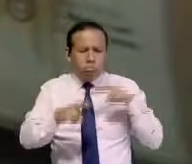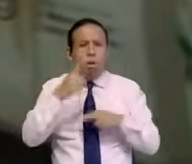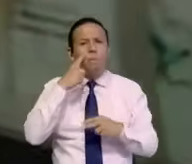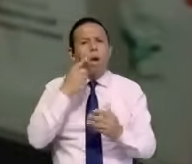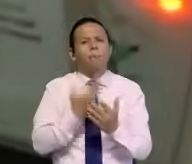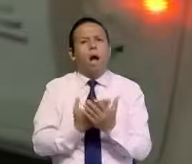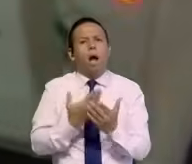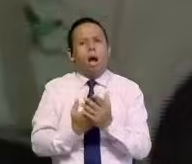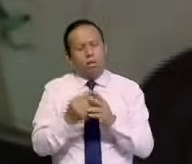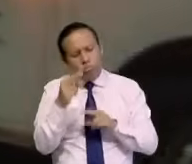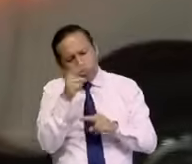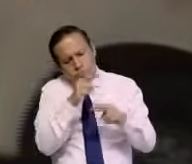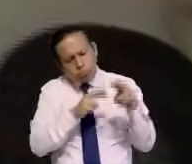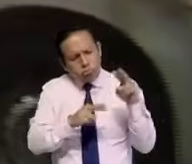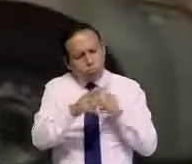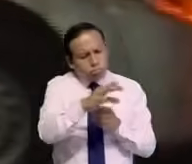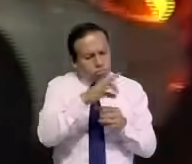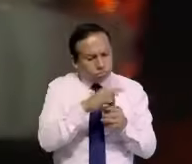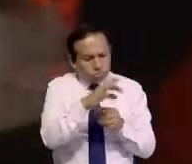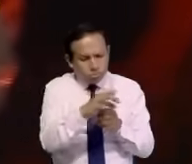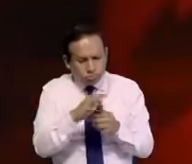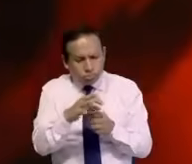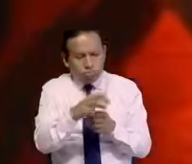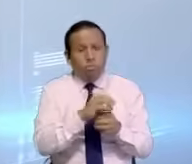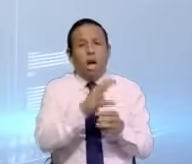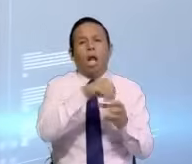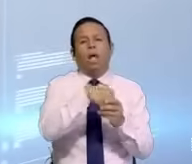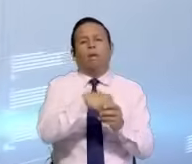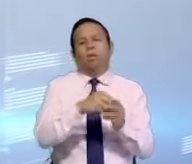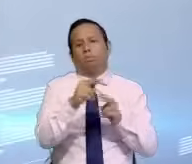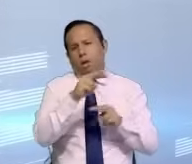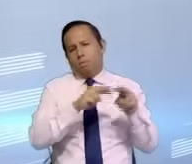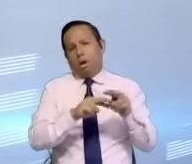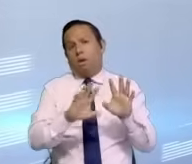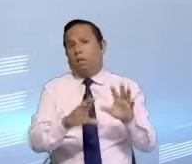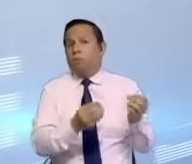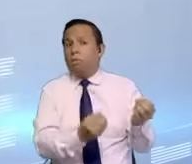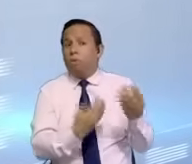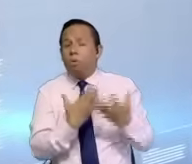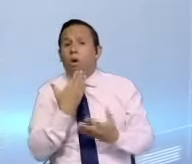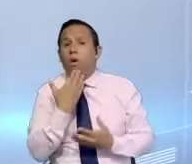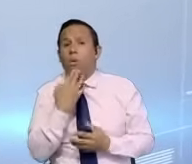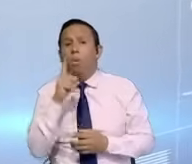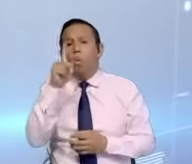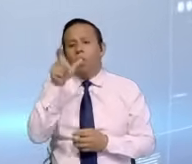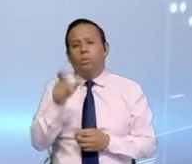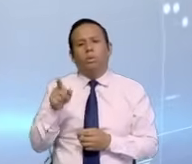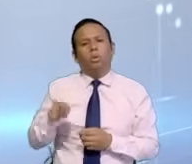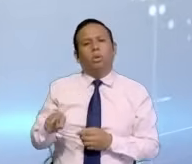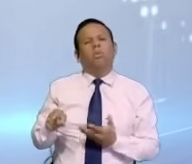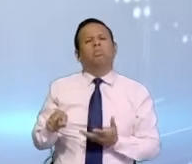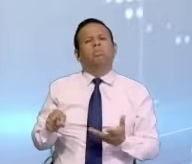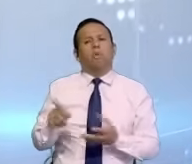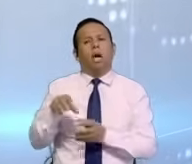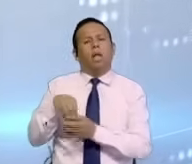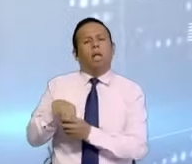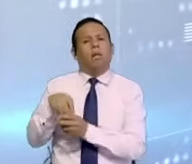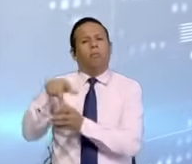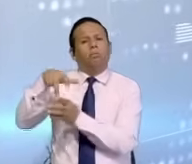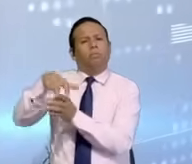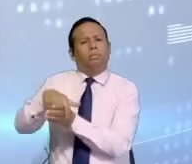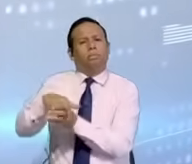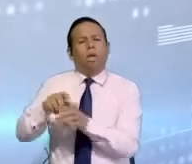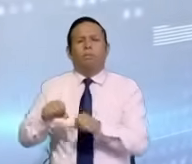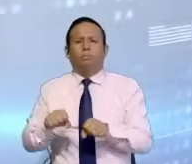determinar cuántos indicios balísticos se encuentran en el interior. De lo que se conoce, habría sido una persona que se encontraba en una moto, pero podría